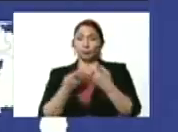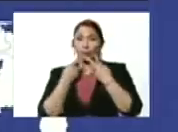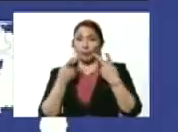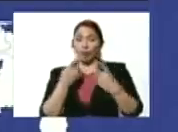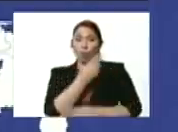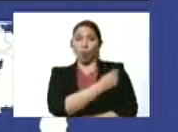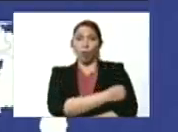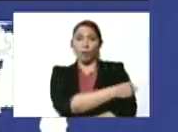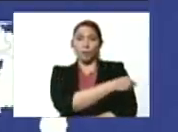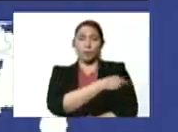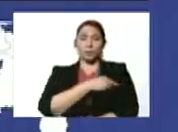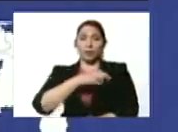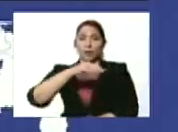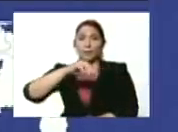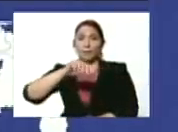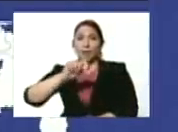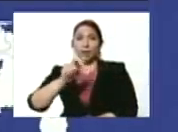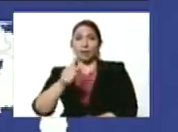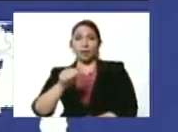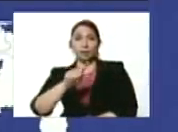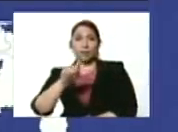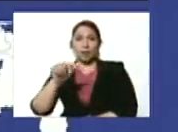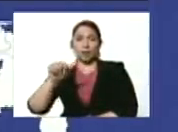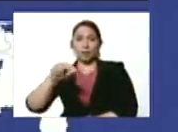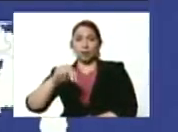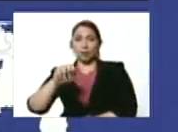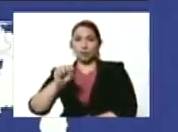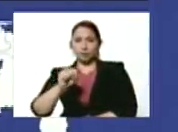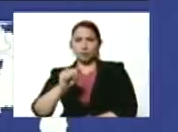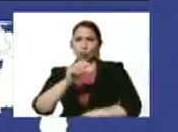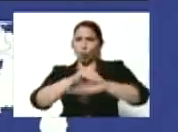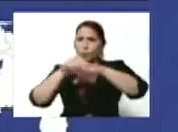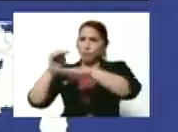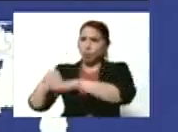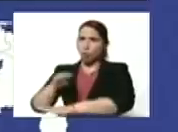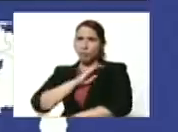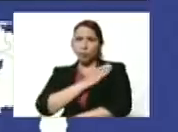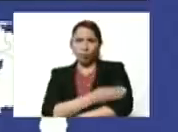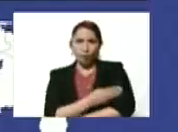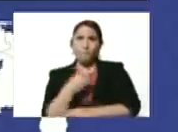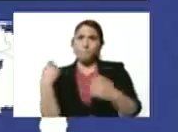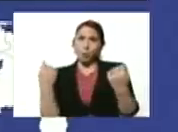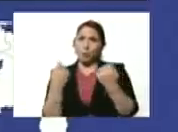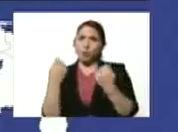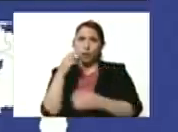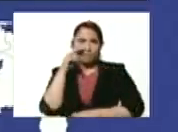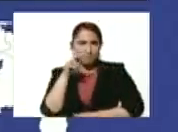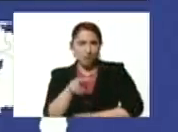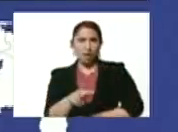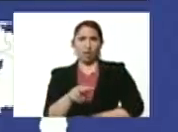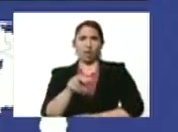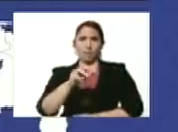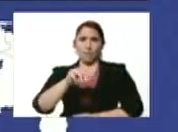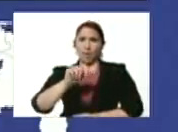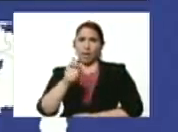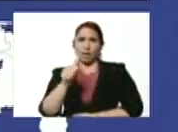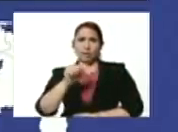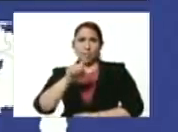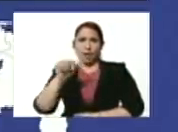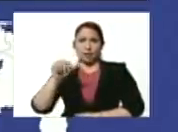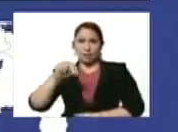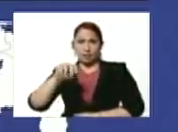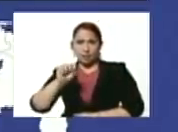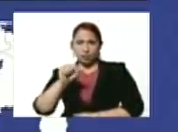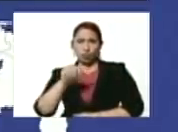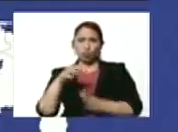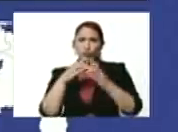de los Magallanes, convoquen al Poder Popular para que ustedes vean, de los Magallanes y de toda Catia, para que